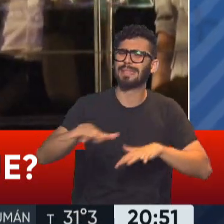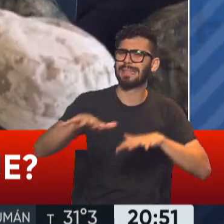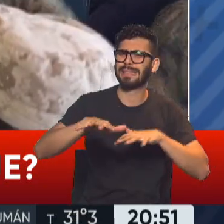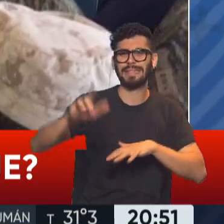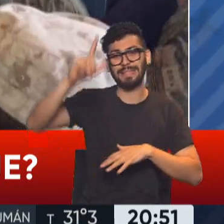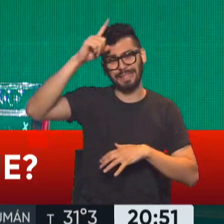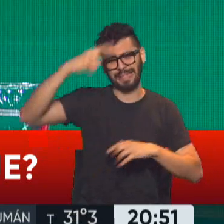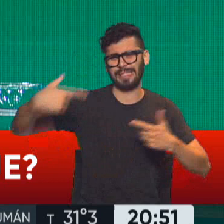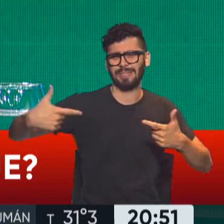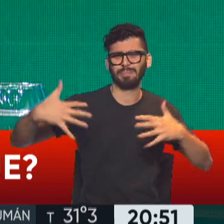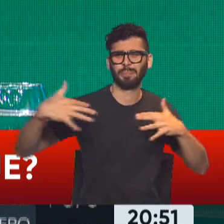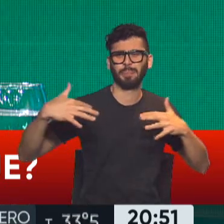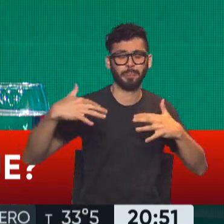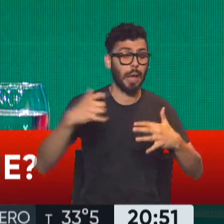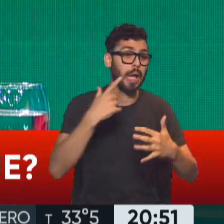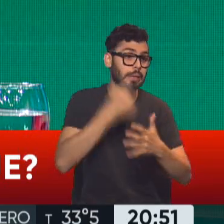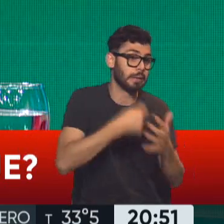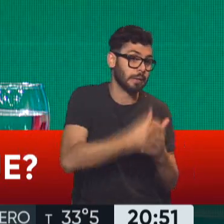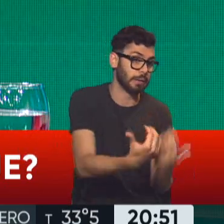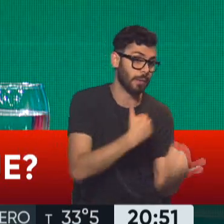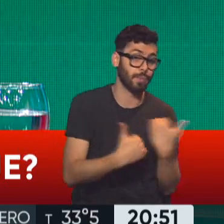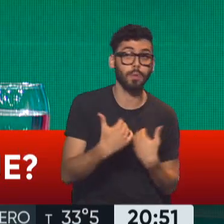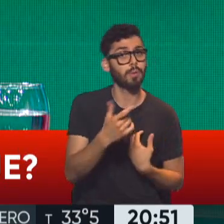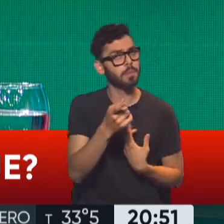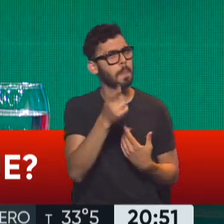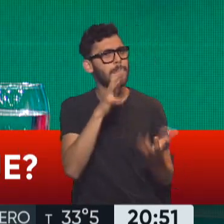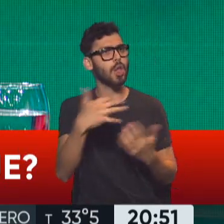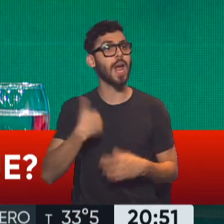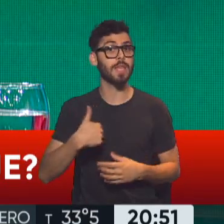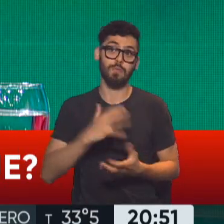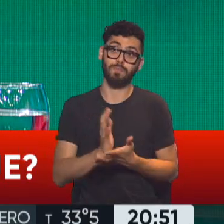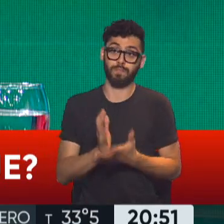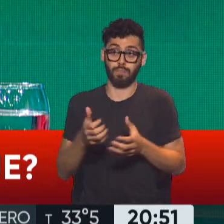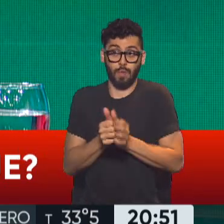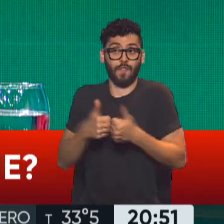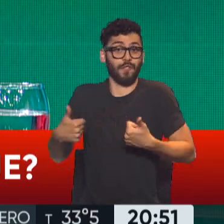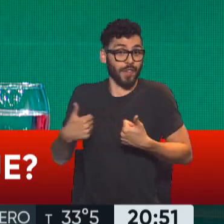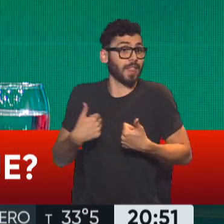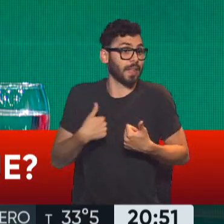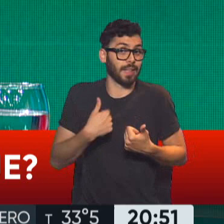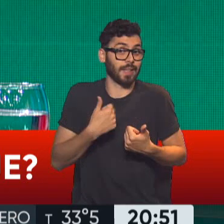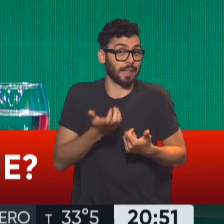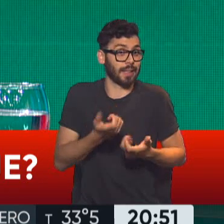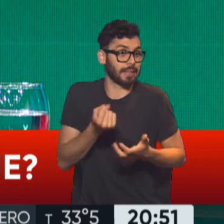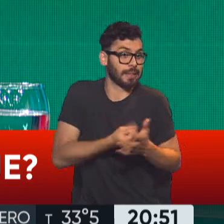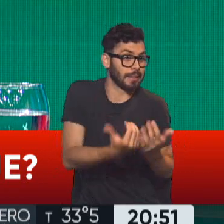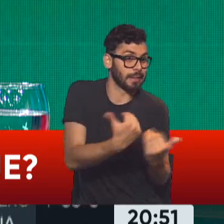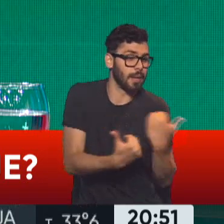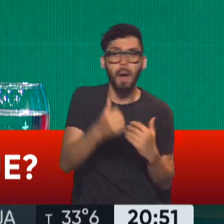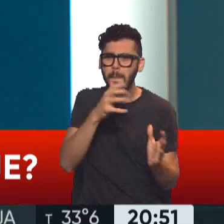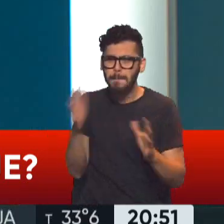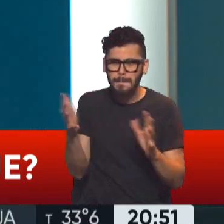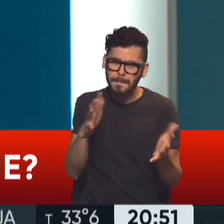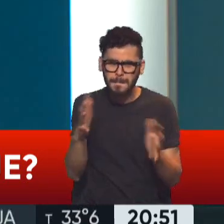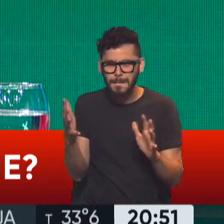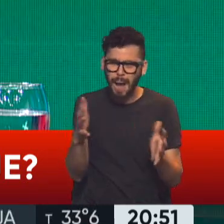carabineros. Qué parecido a Argentina en algún caso, ¿no? Porque acá también el Frente también tuvo que salir a buscar los votos que no tuvo en la elección. Digo, no sé si hay alguna similitud.